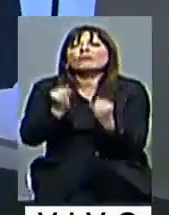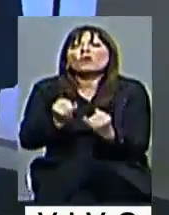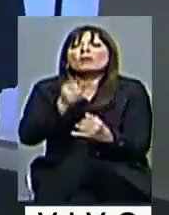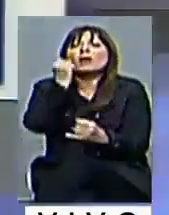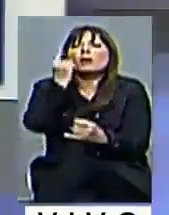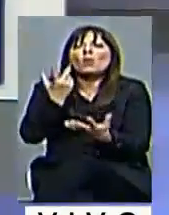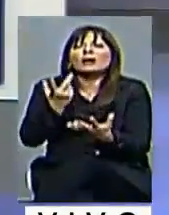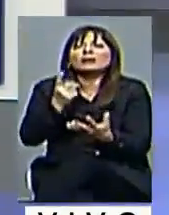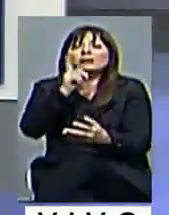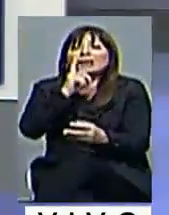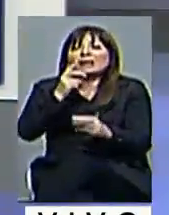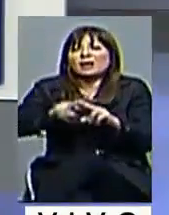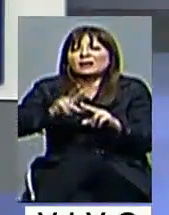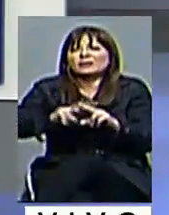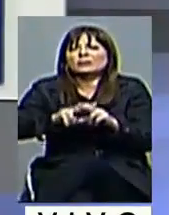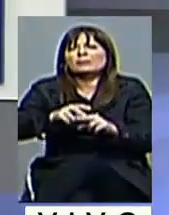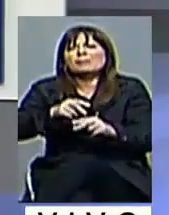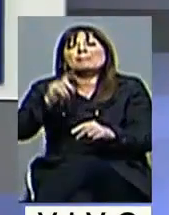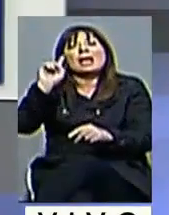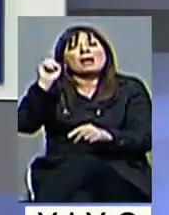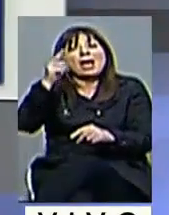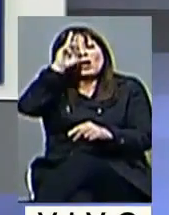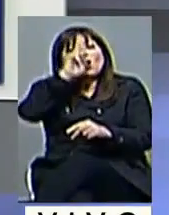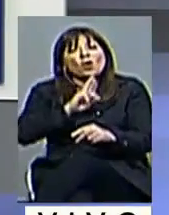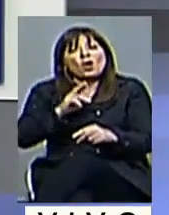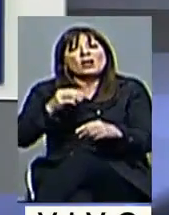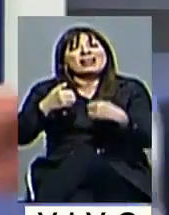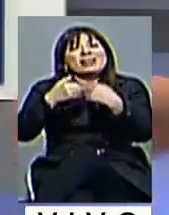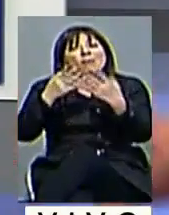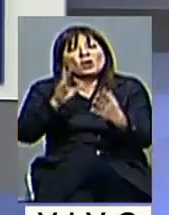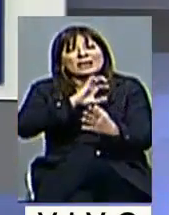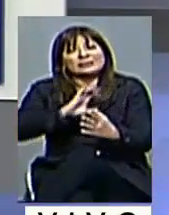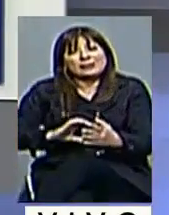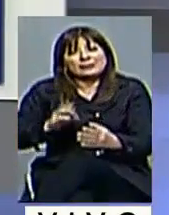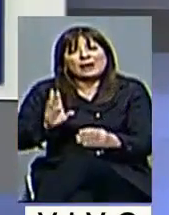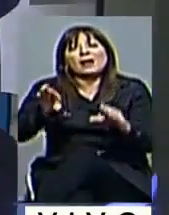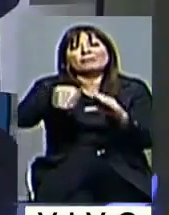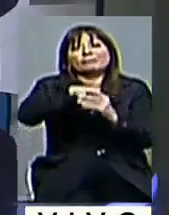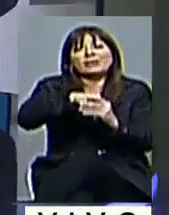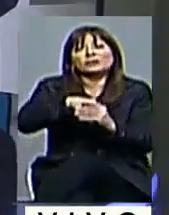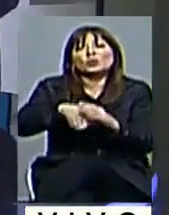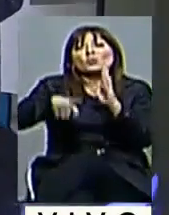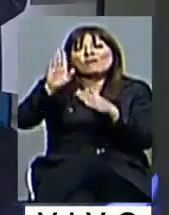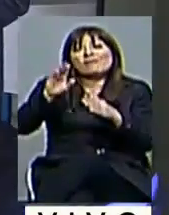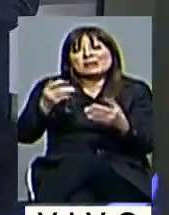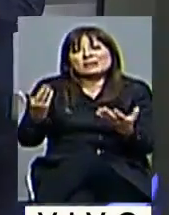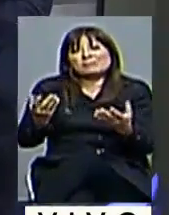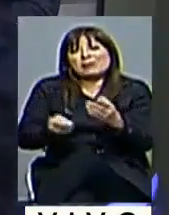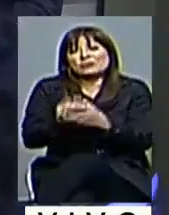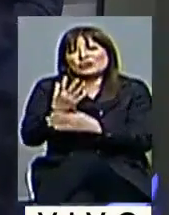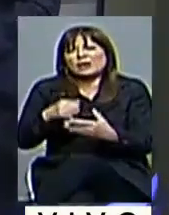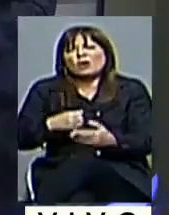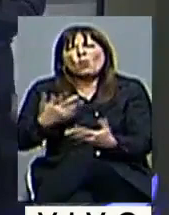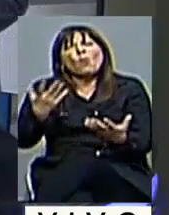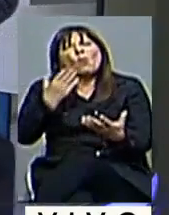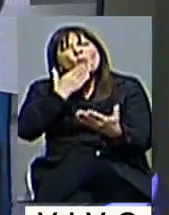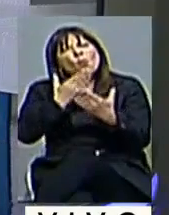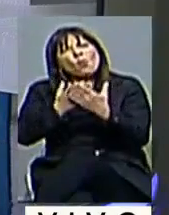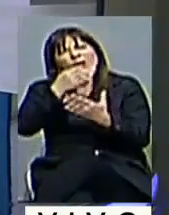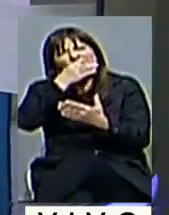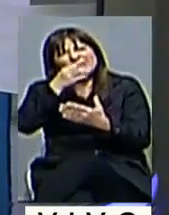se tendrá que resolver primero el rol de la Democracia Cristiana dentro de Fuerza Mayoría. Cuando Mariana Alguien dice, me siento más identificada con el proyecto de Chile